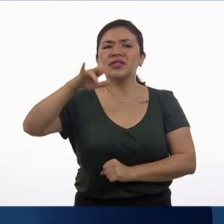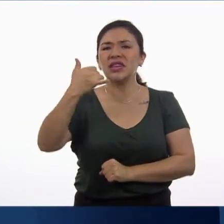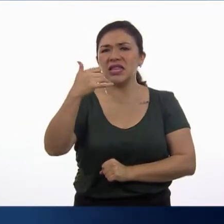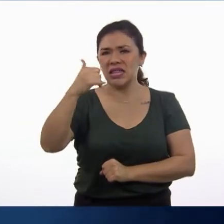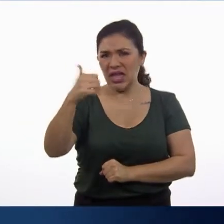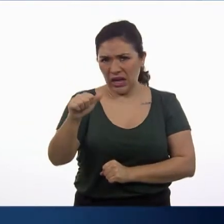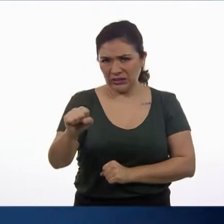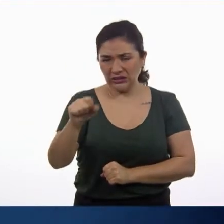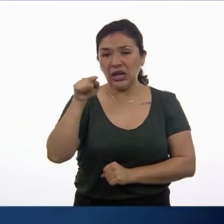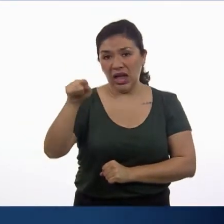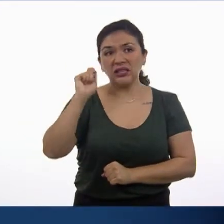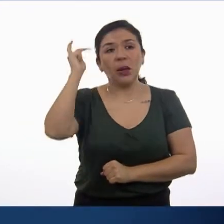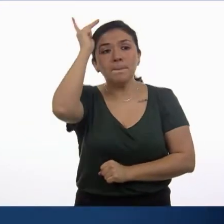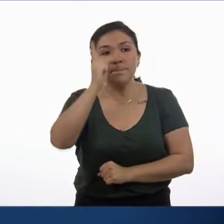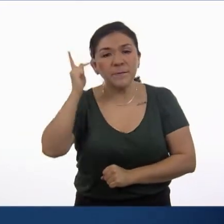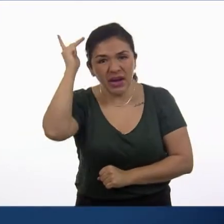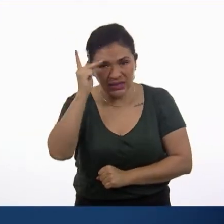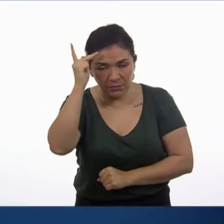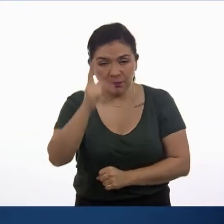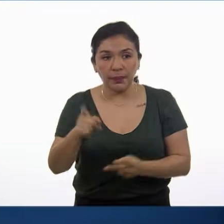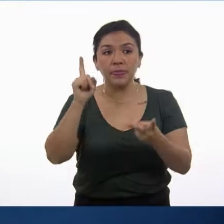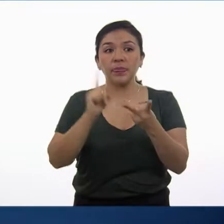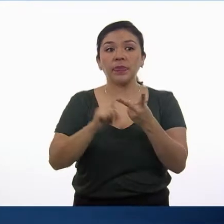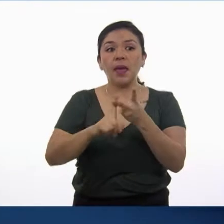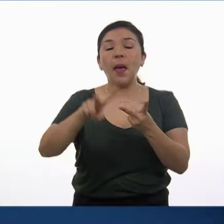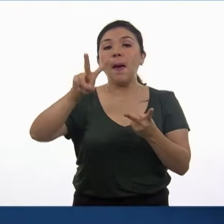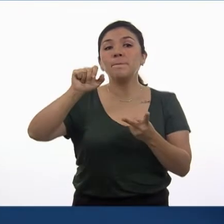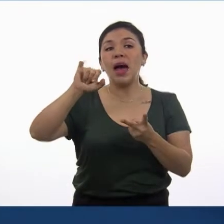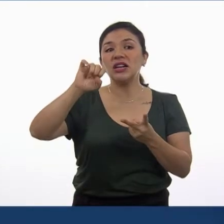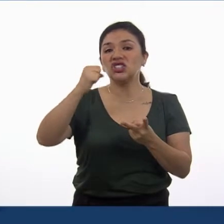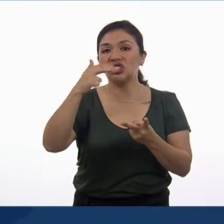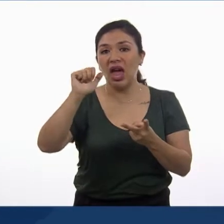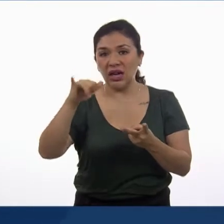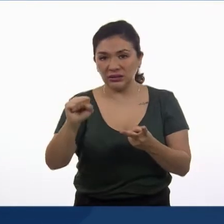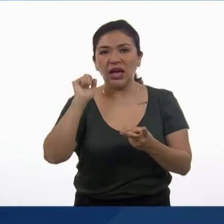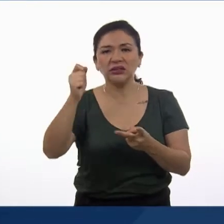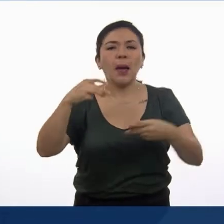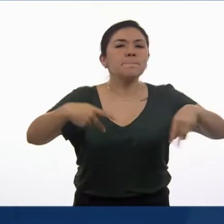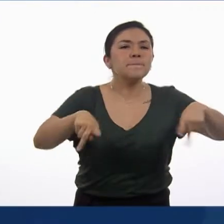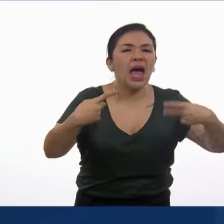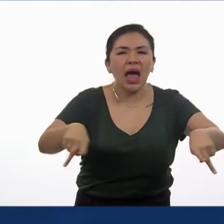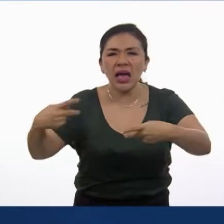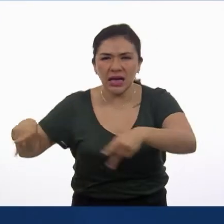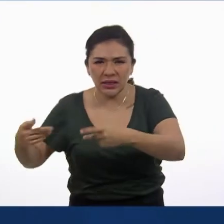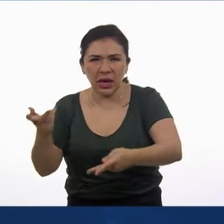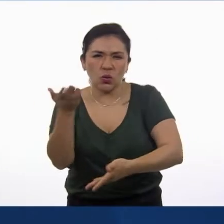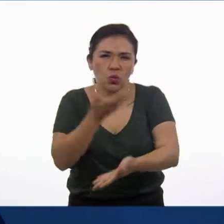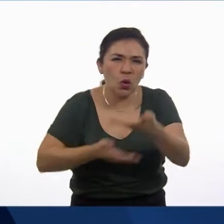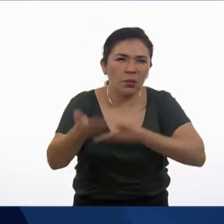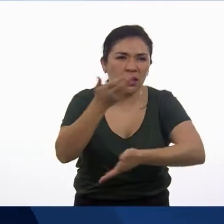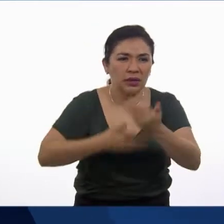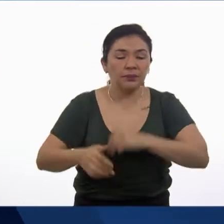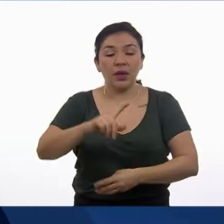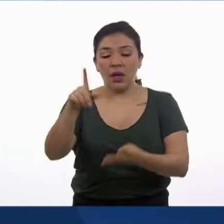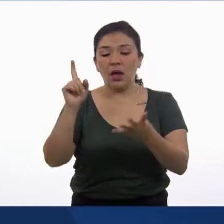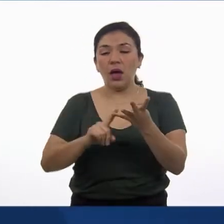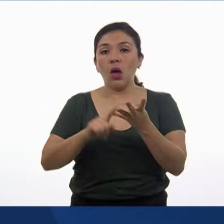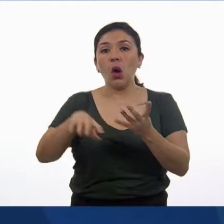príncipes y guerreros. Luego los vaishyas, que eran los mercaderes y comerciantes. Los sudras, que eran